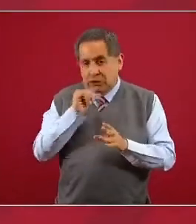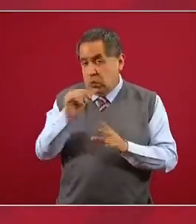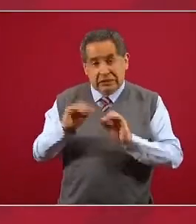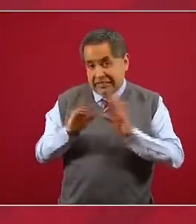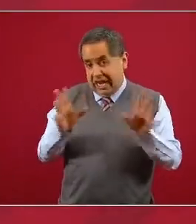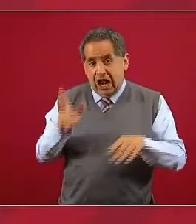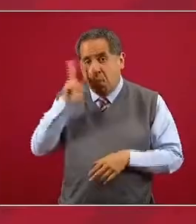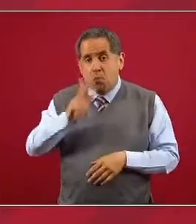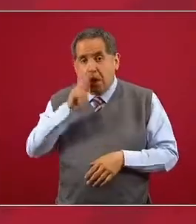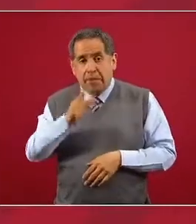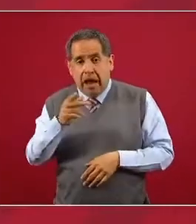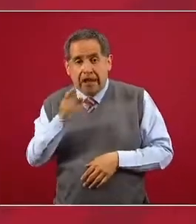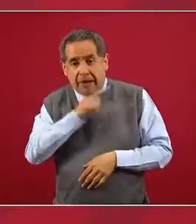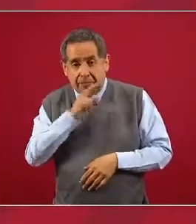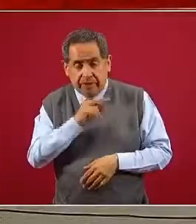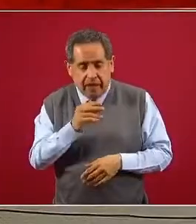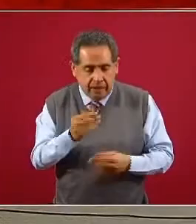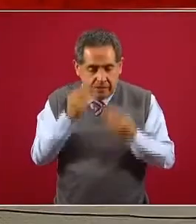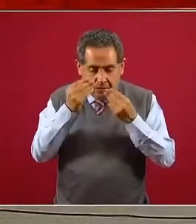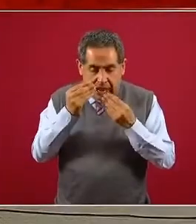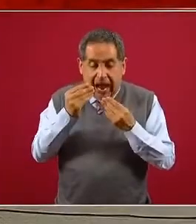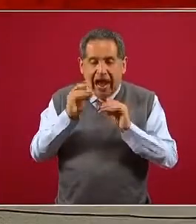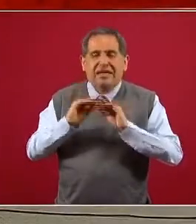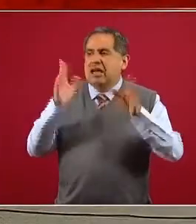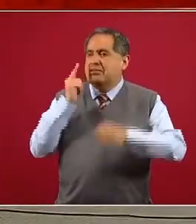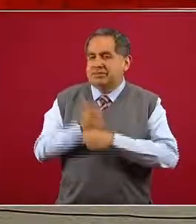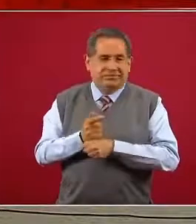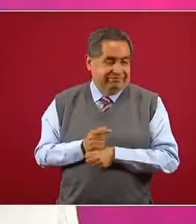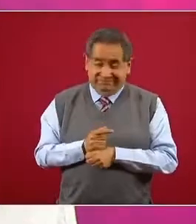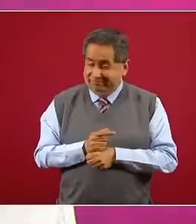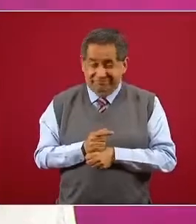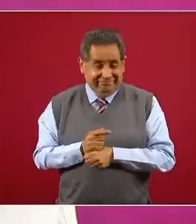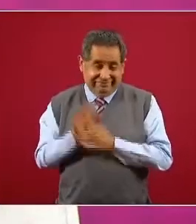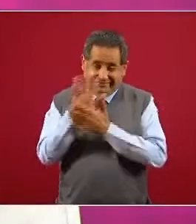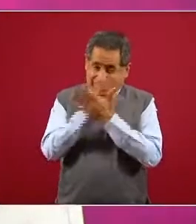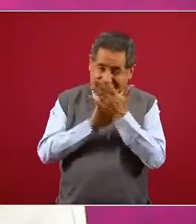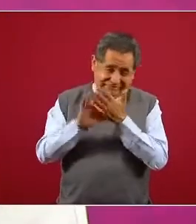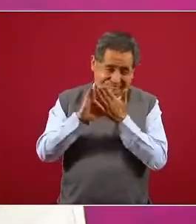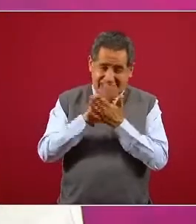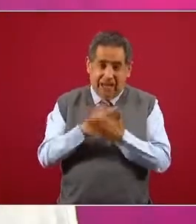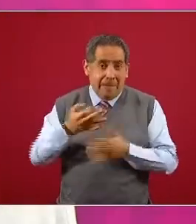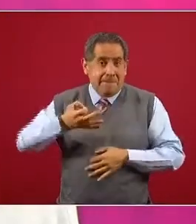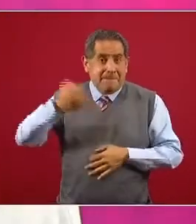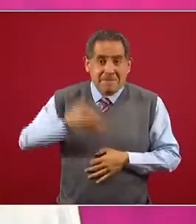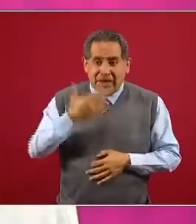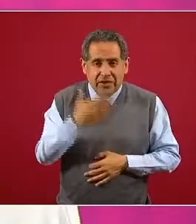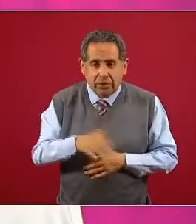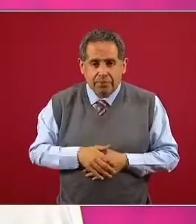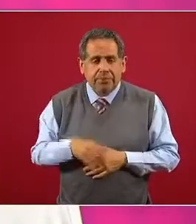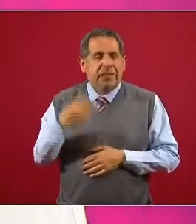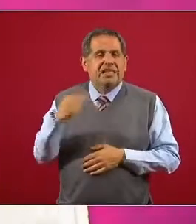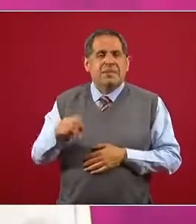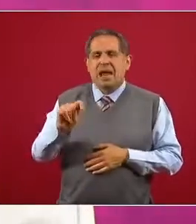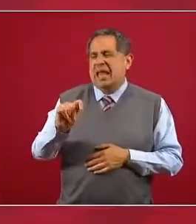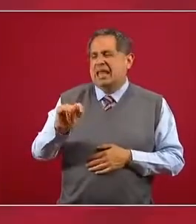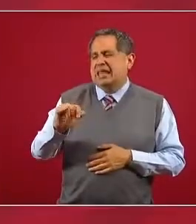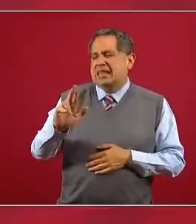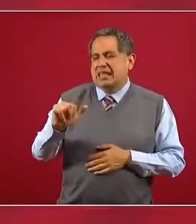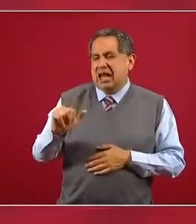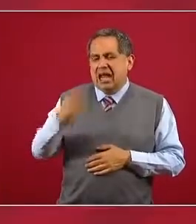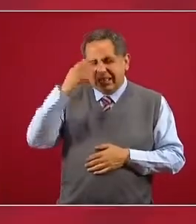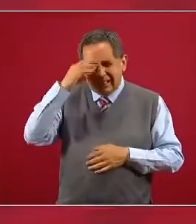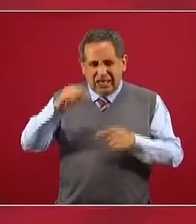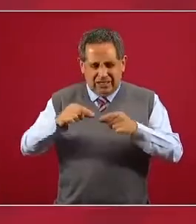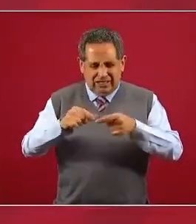virus SARS-CoV-2. Estas pruebas rápidas, las hemos comentado en muchas ocasiones, también conocidas como tiras reactivas, son un